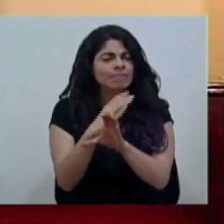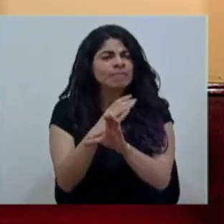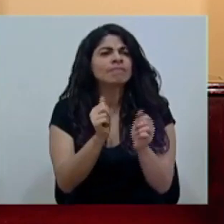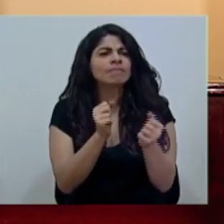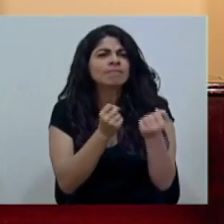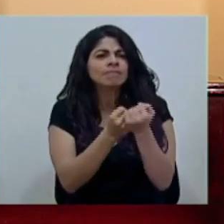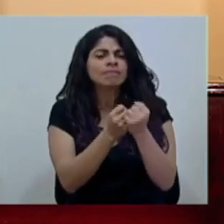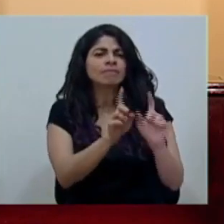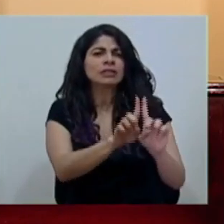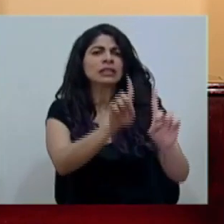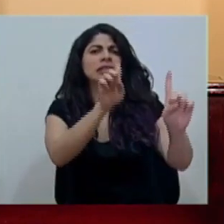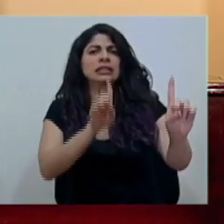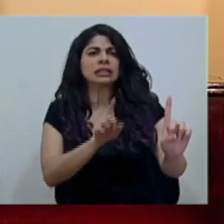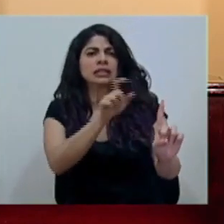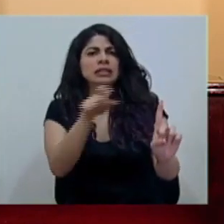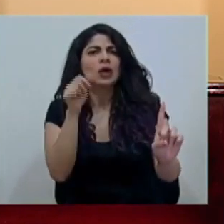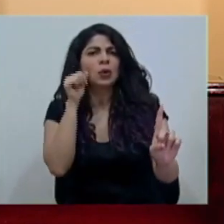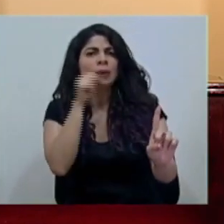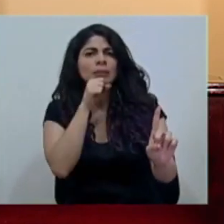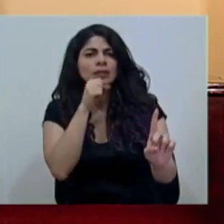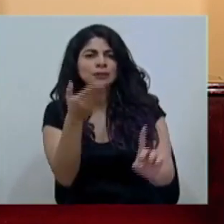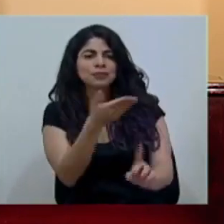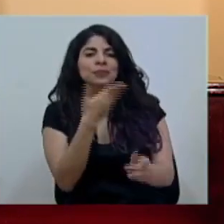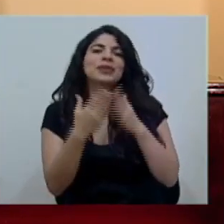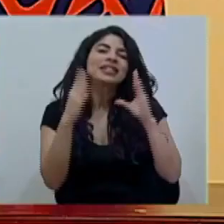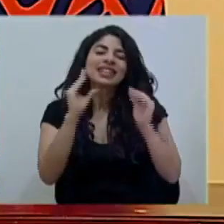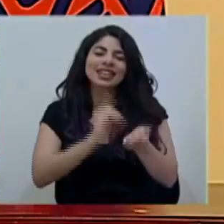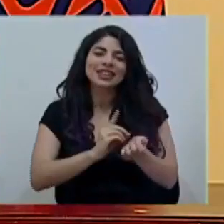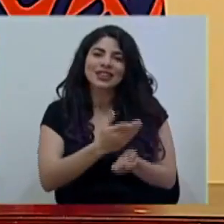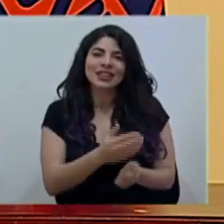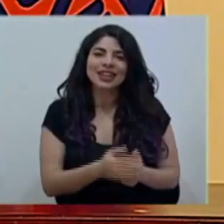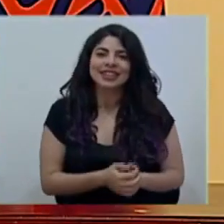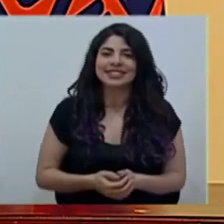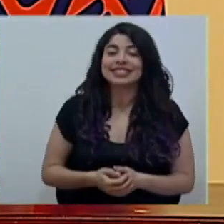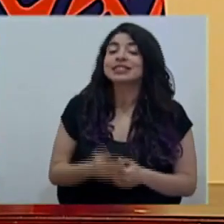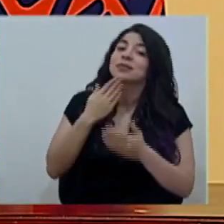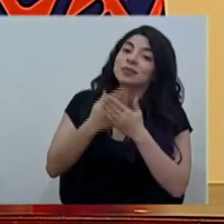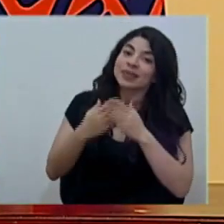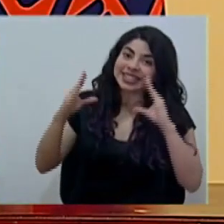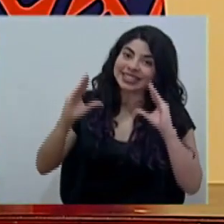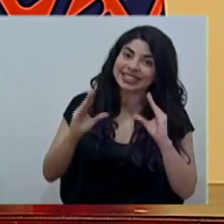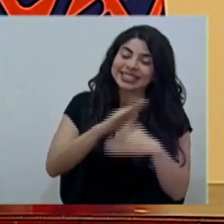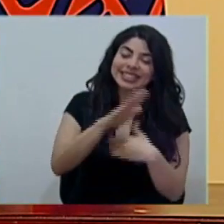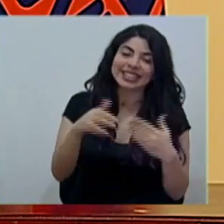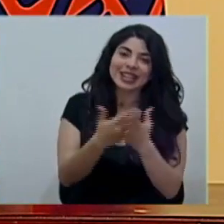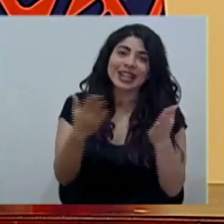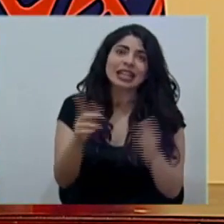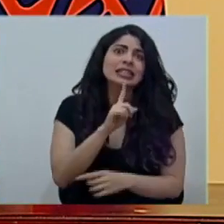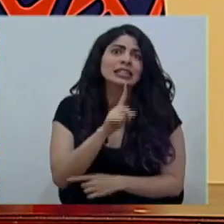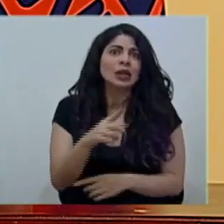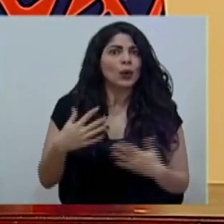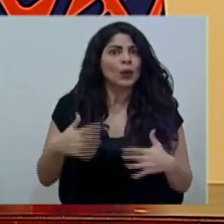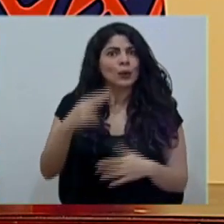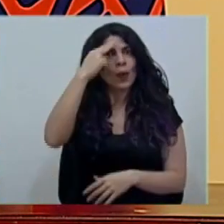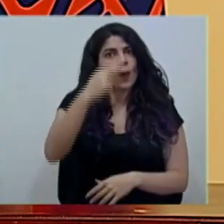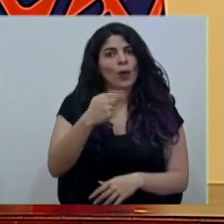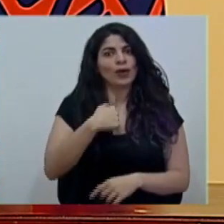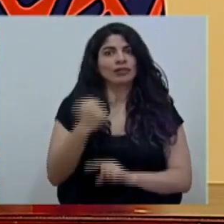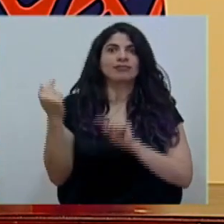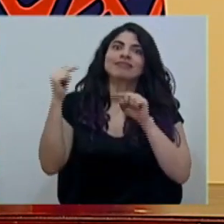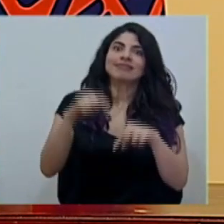social a las personas adultas mayores. Buenas tardes, doctora. Muy buenas tardes a todos. Realmente es un honor para mí